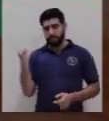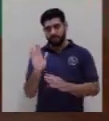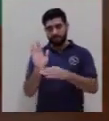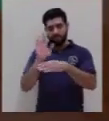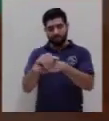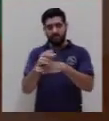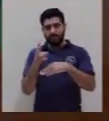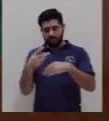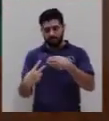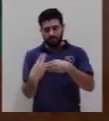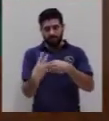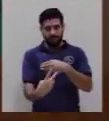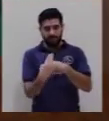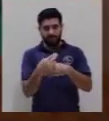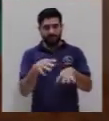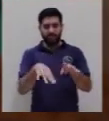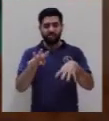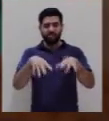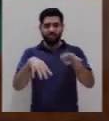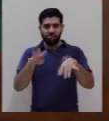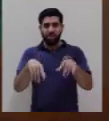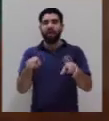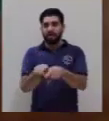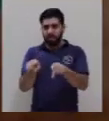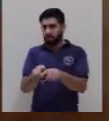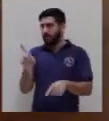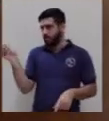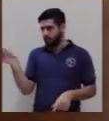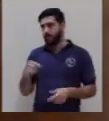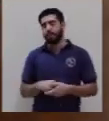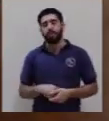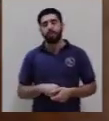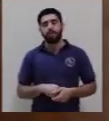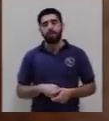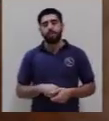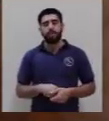Luego venimos y hacemos lo mismo con esto.